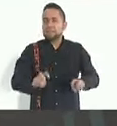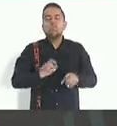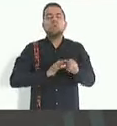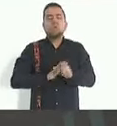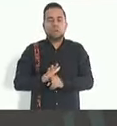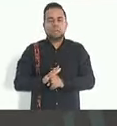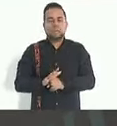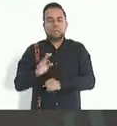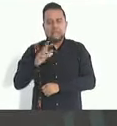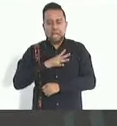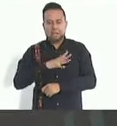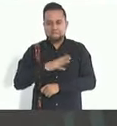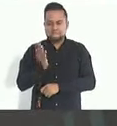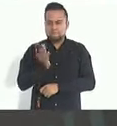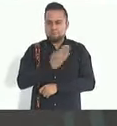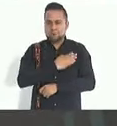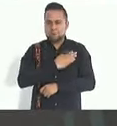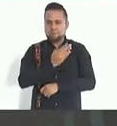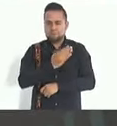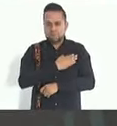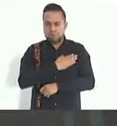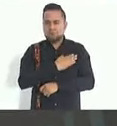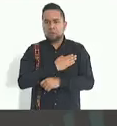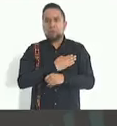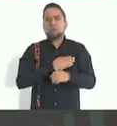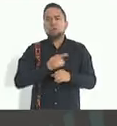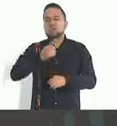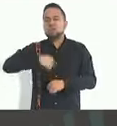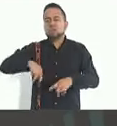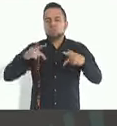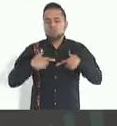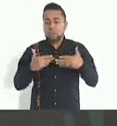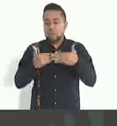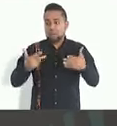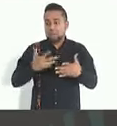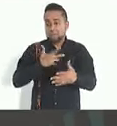lo bueno que tenemos los mexicanos de hoy,